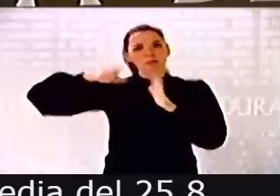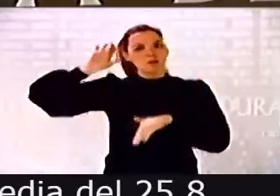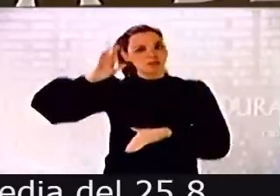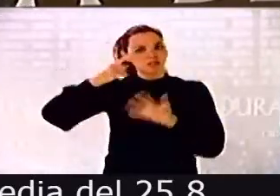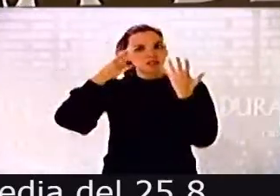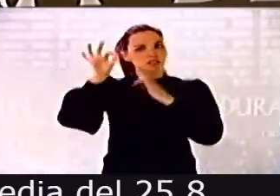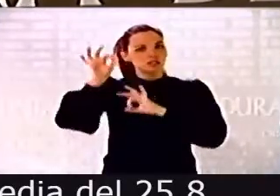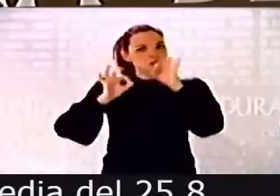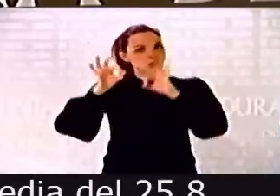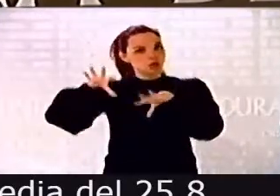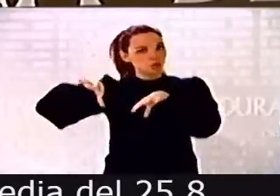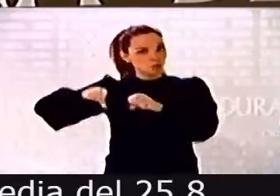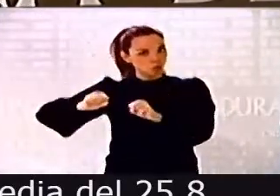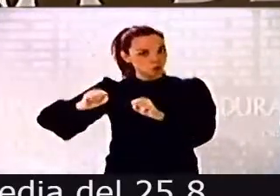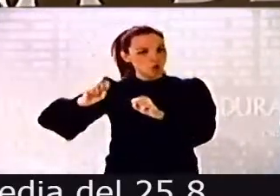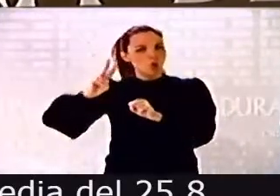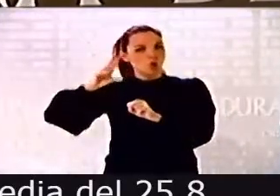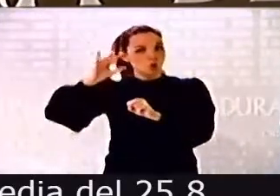60%.